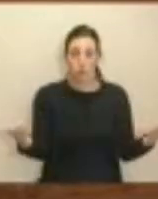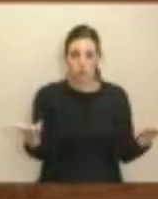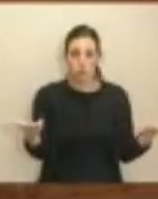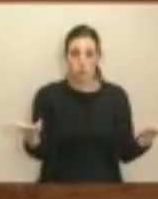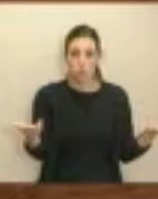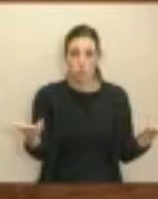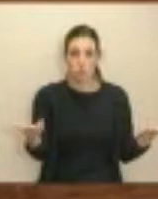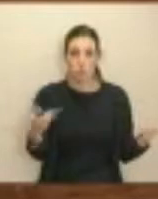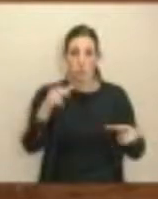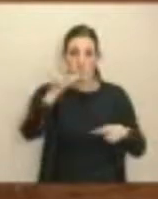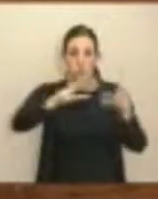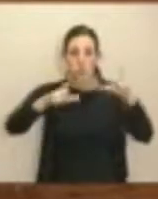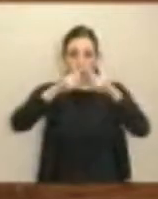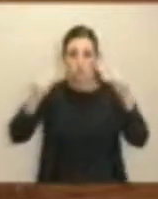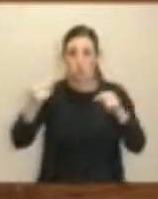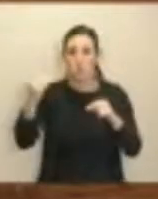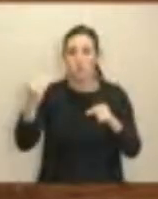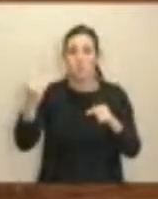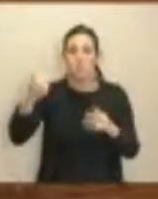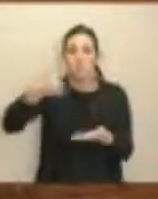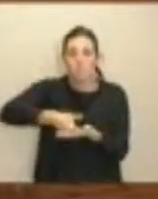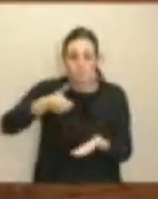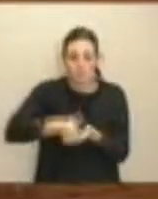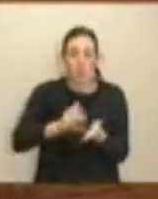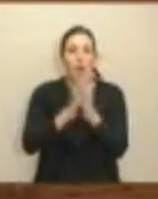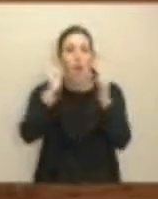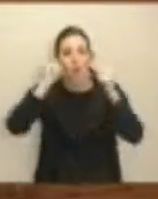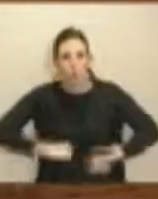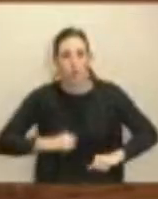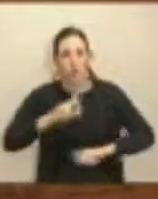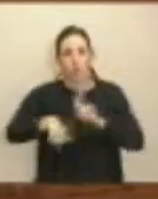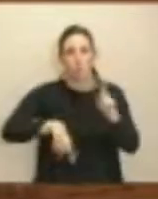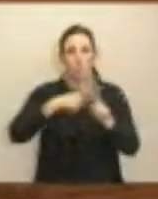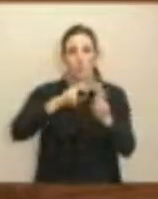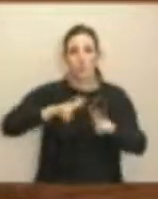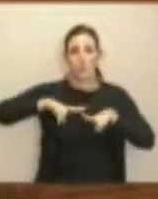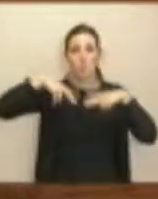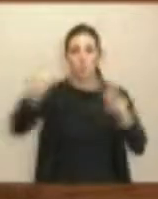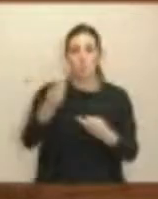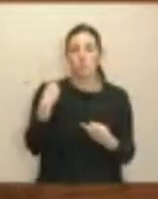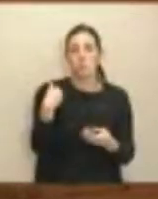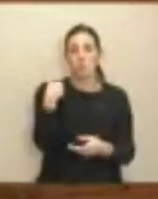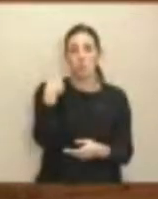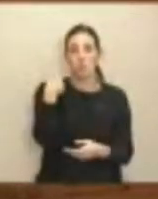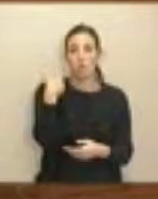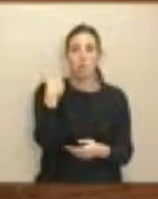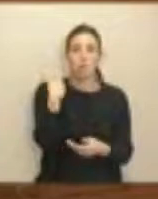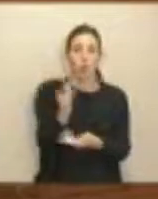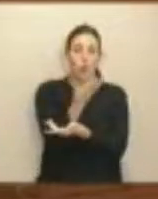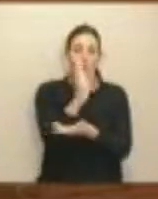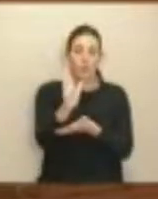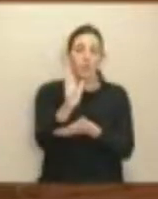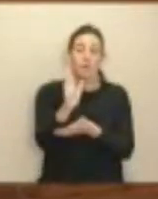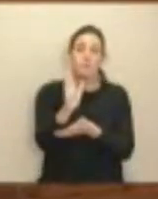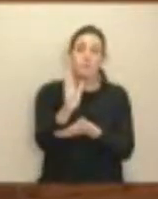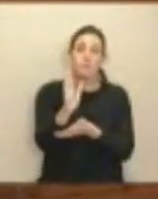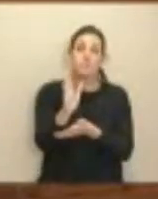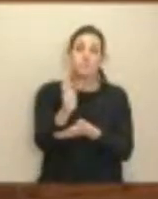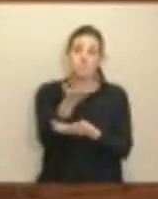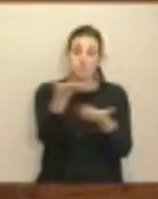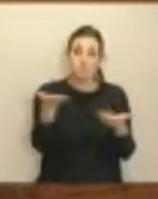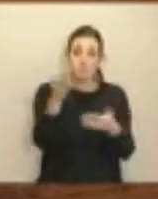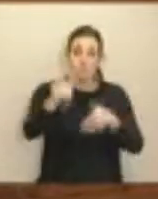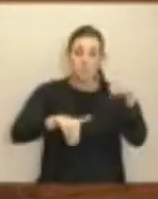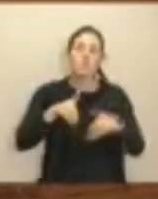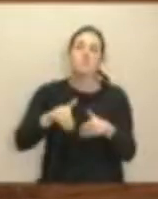un acuerdo y que les devuelvan lo que les otorgan en las urnas, la respuesta, señorías, desde